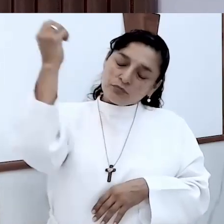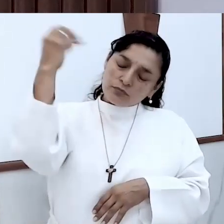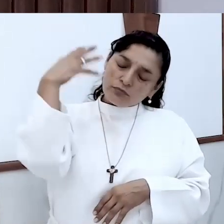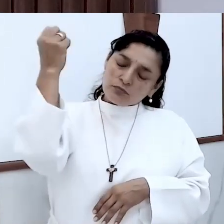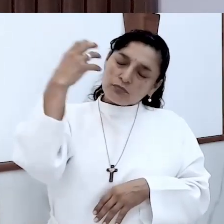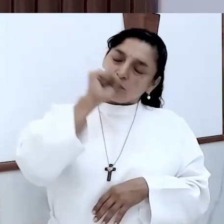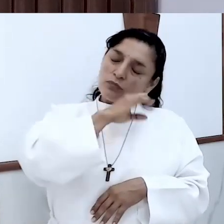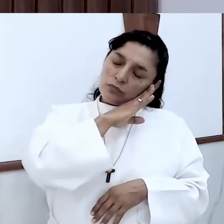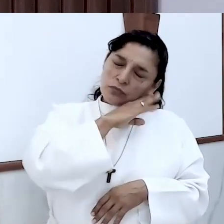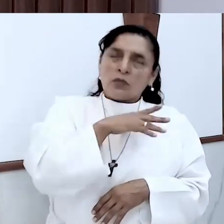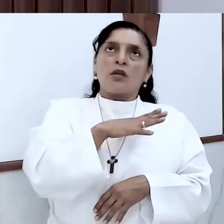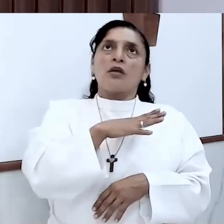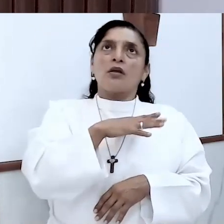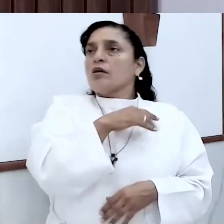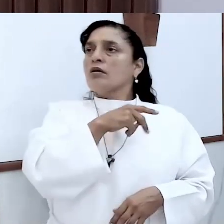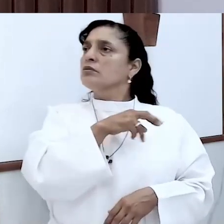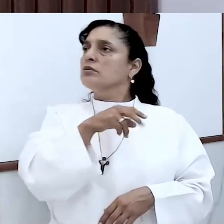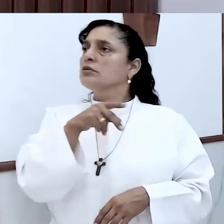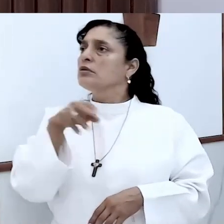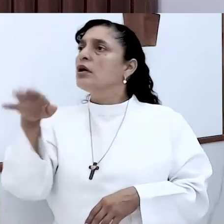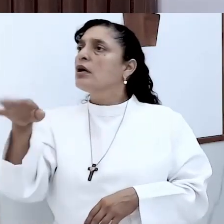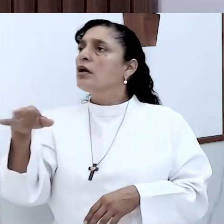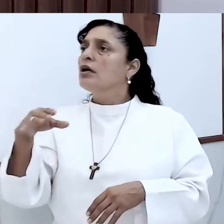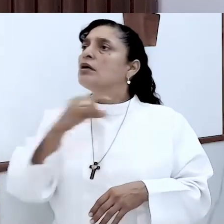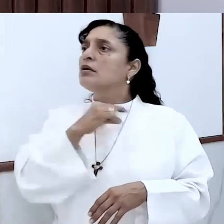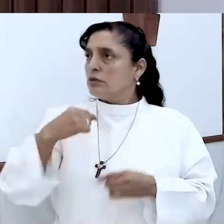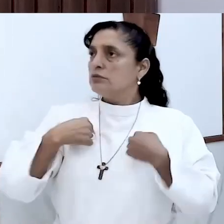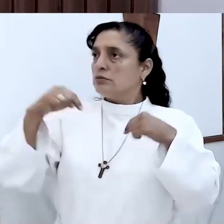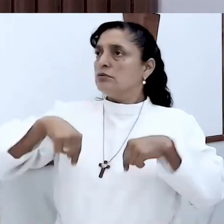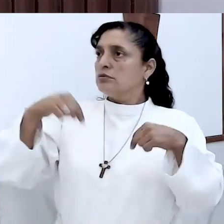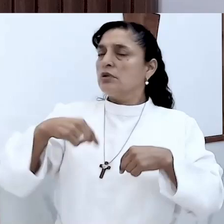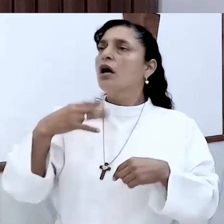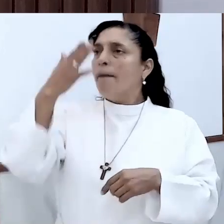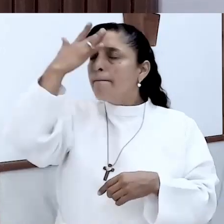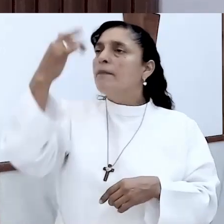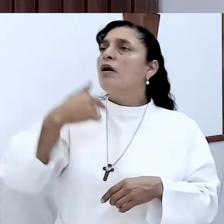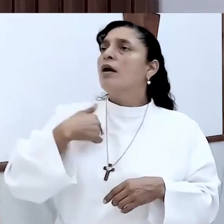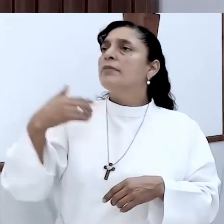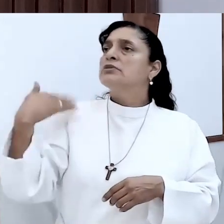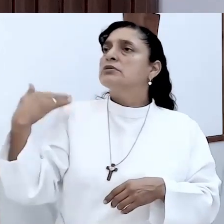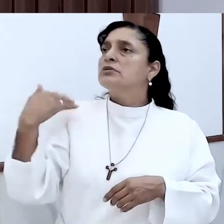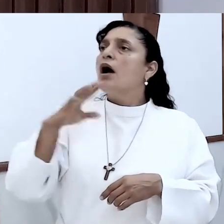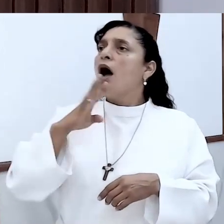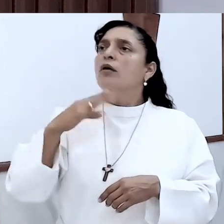fue a donde estaba Elí y le dijo: «Aquí estoy, ¿para qué me llamaste?».